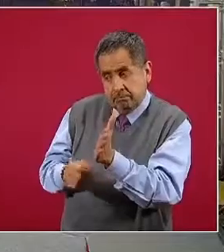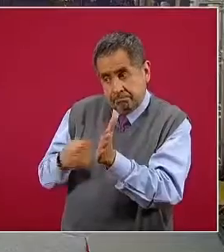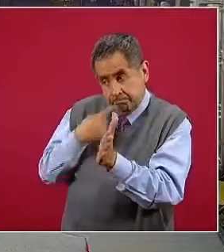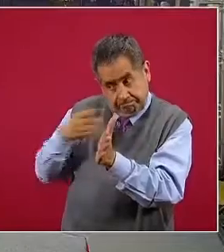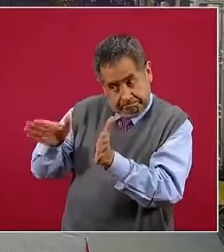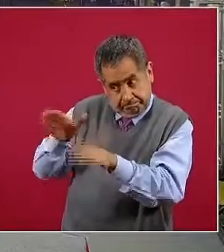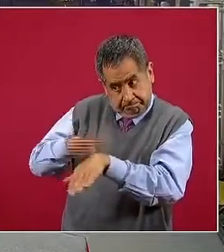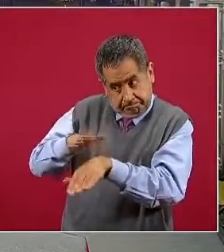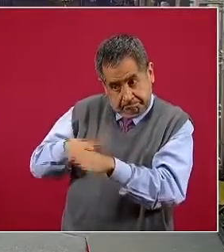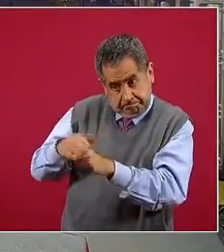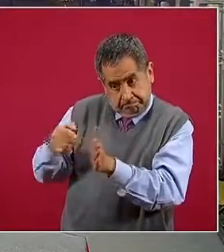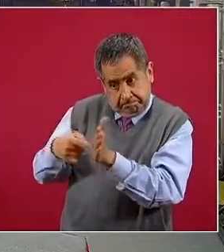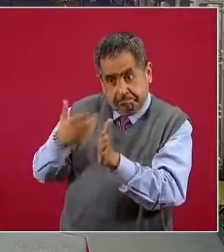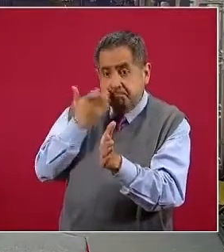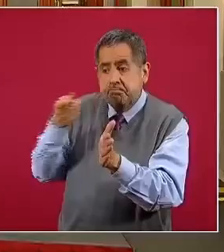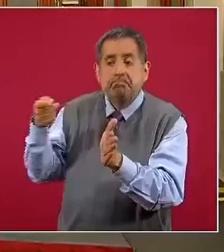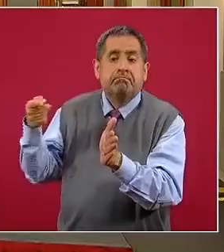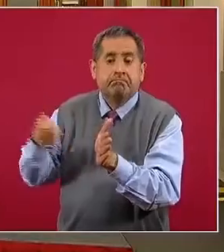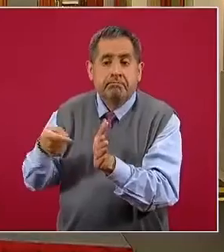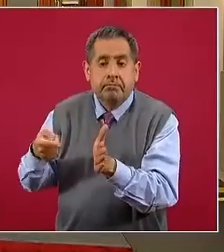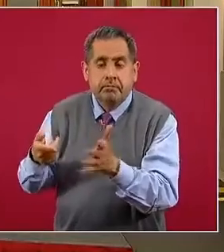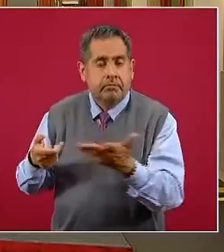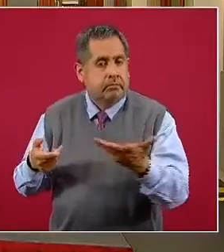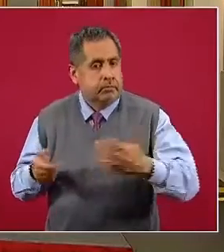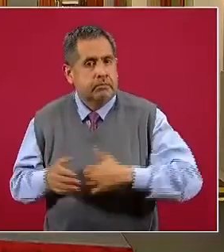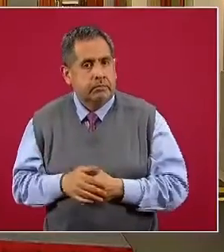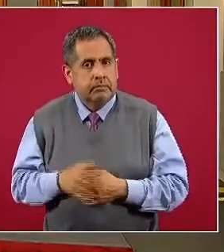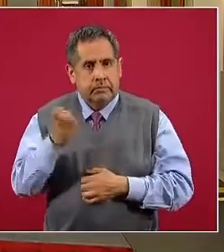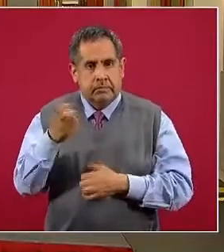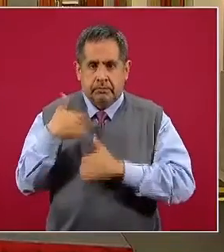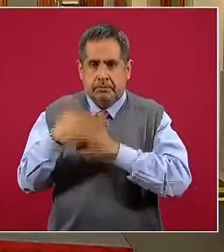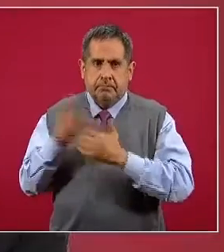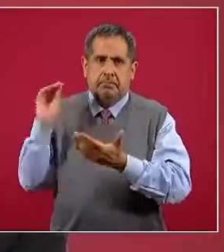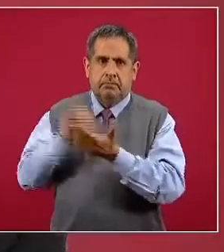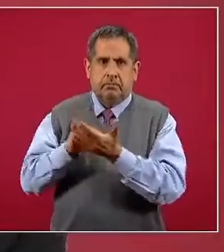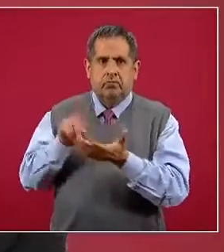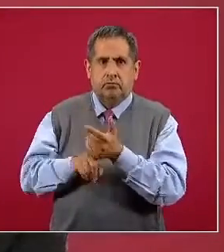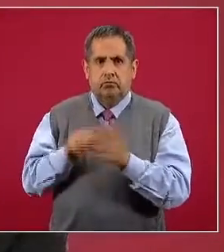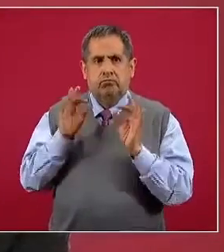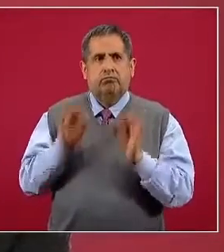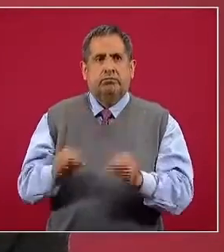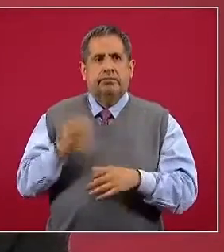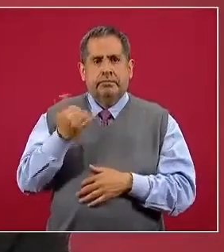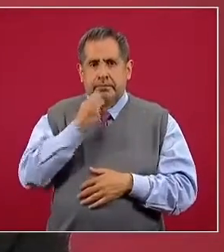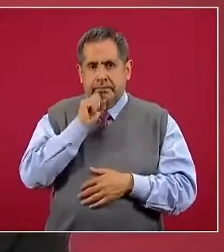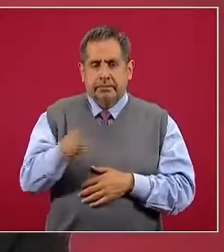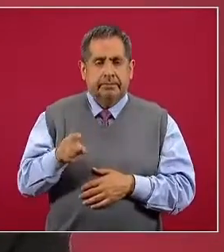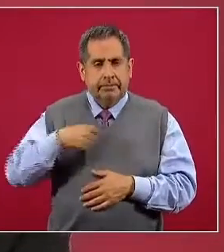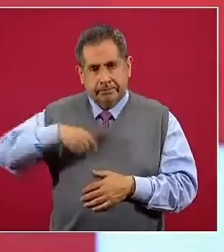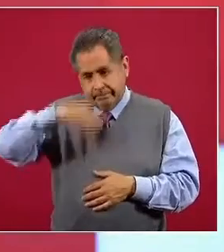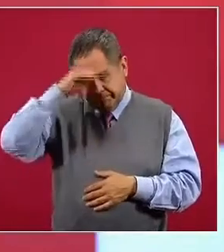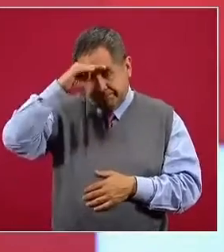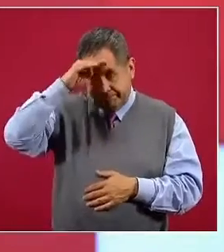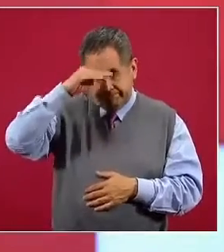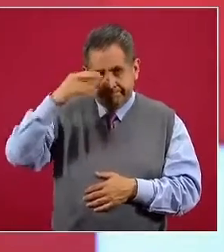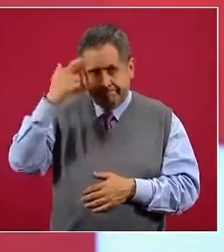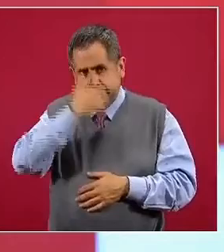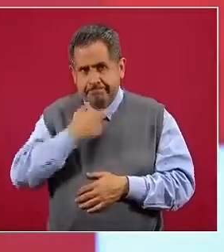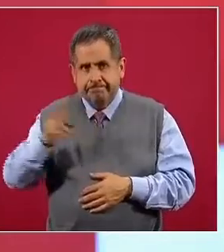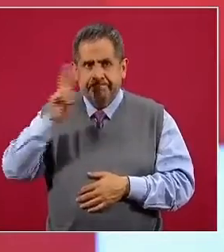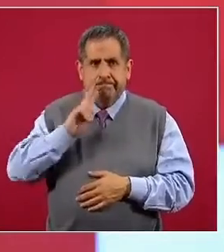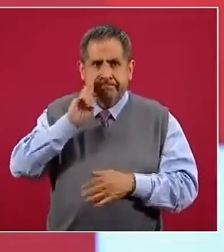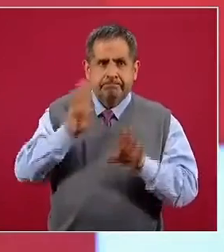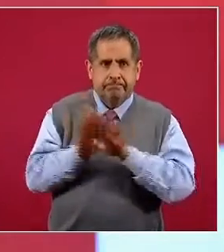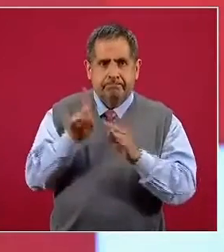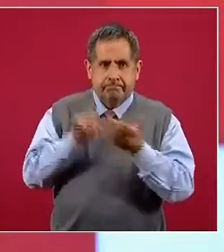consideración, ¿no? Entonces, eso va a ser incorporado de manera inmediata y estaremos revisando la evidencia